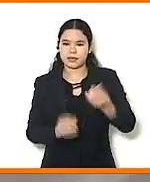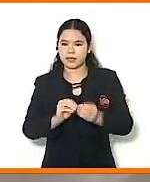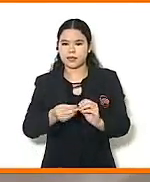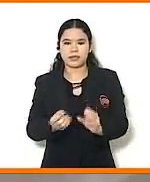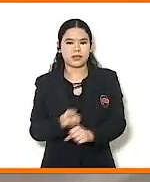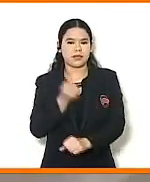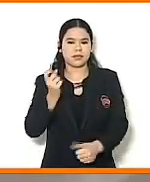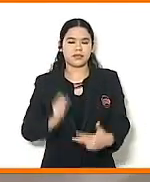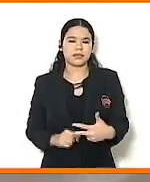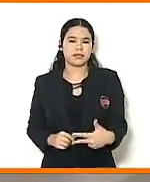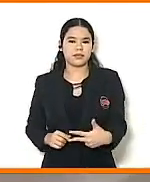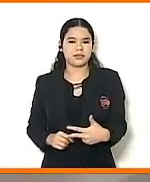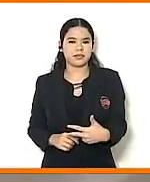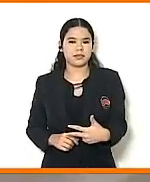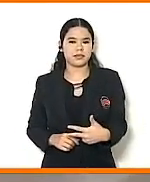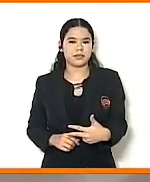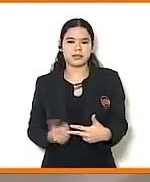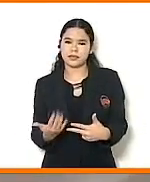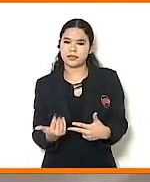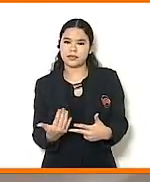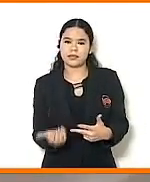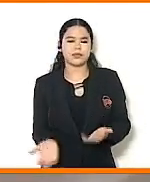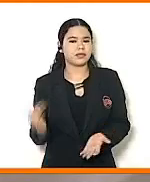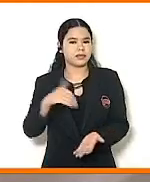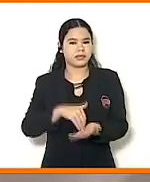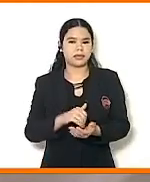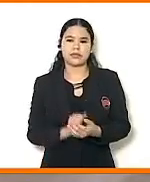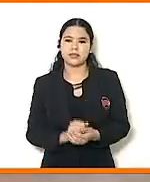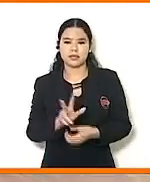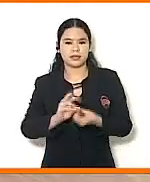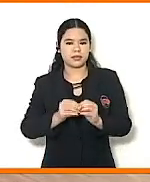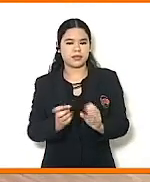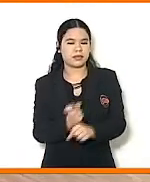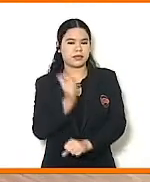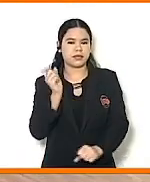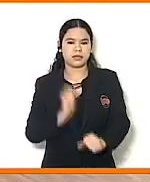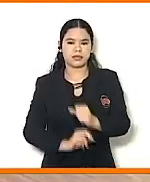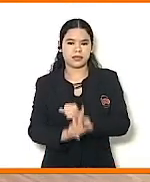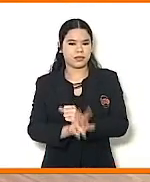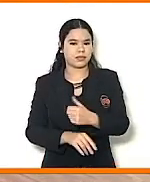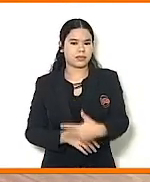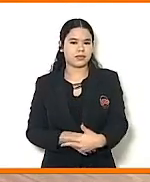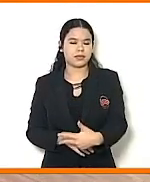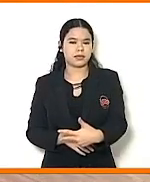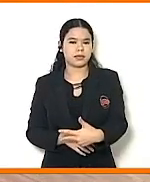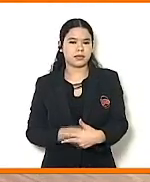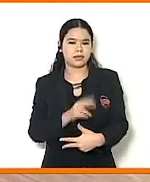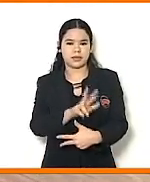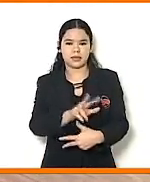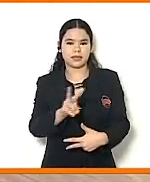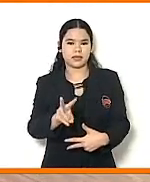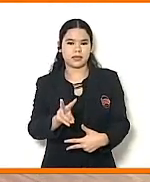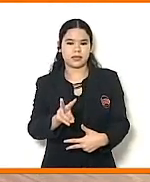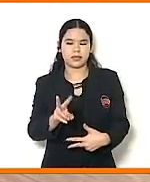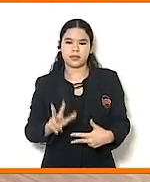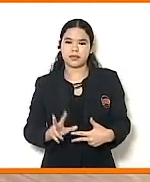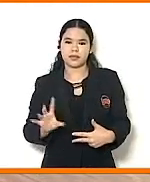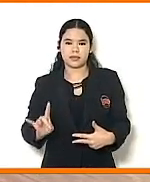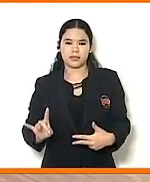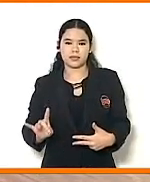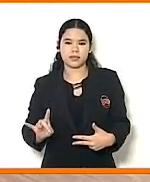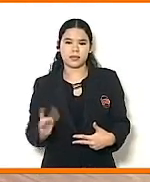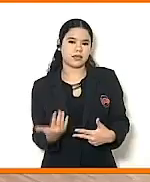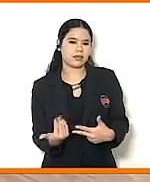ganador, 15. Con gusto te repito tus números ganadores para Pega 3. 32, 38